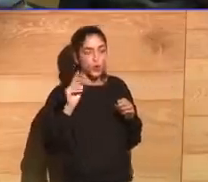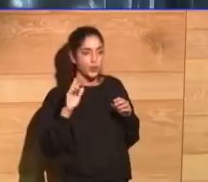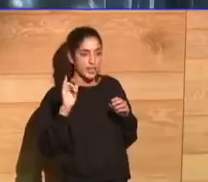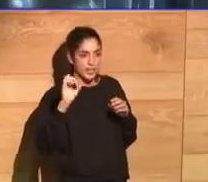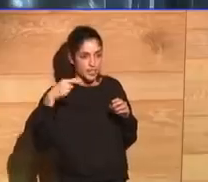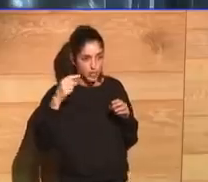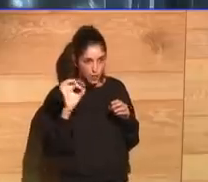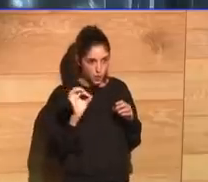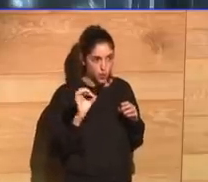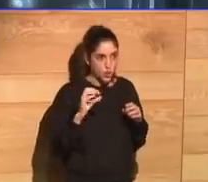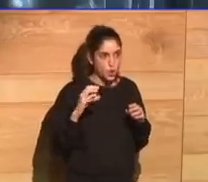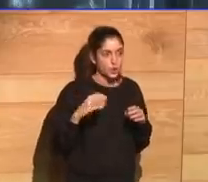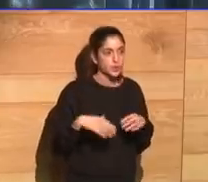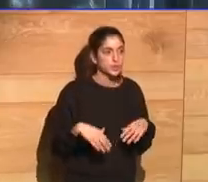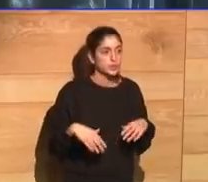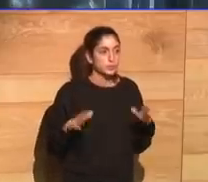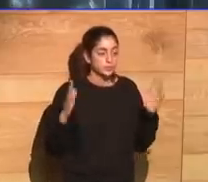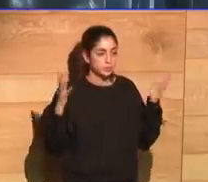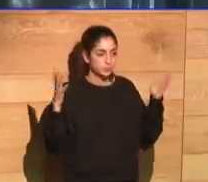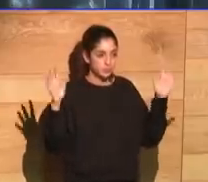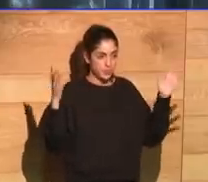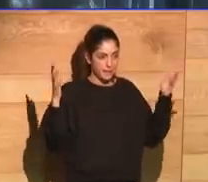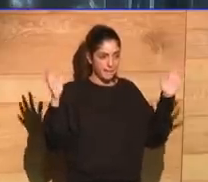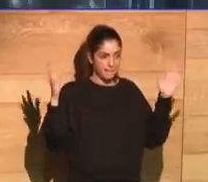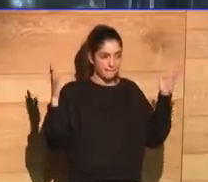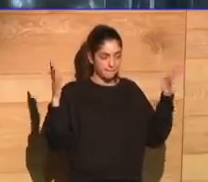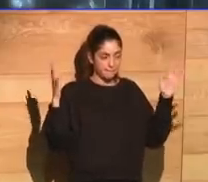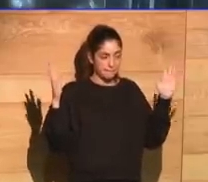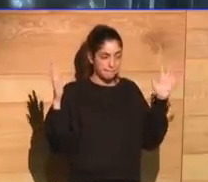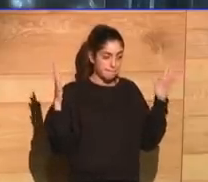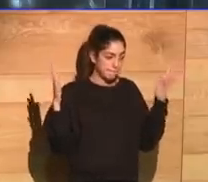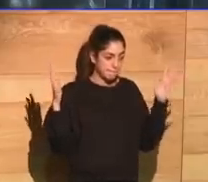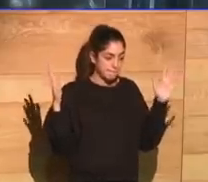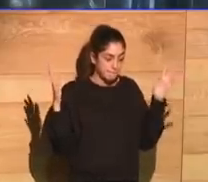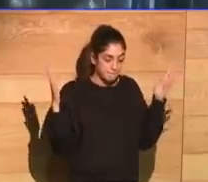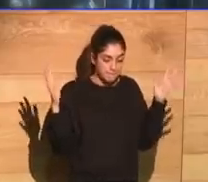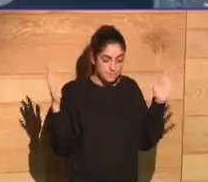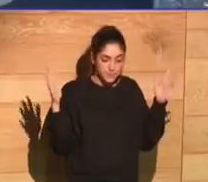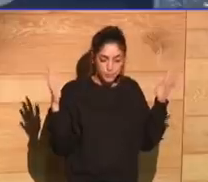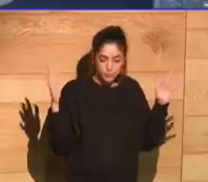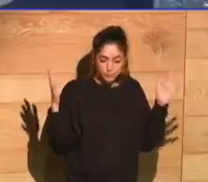González Campos. Os esperamos en el próximo Todopoderoso. Os queremos muchísimo. Gracias.